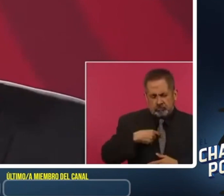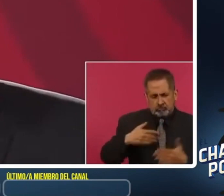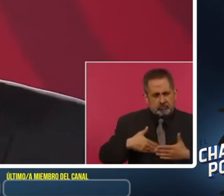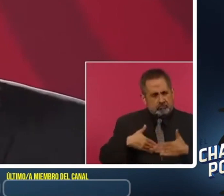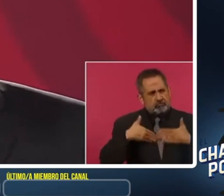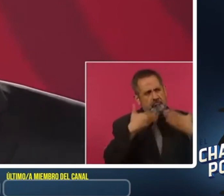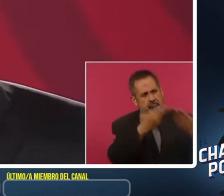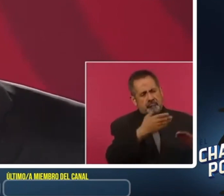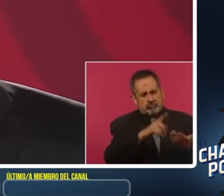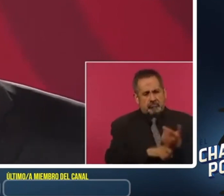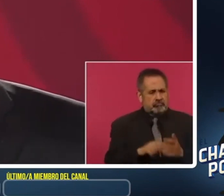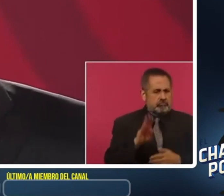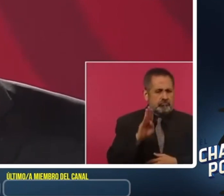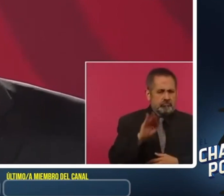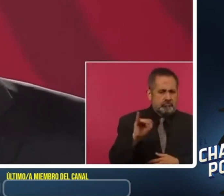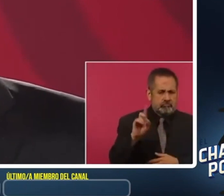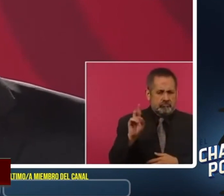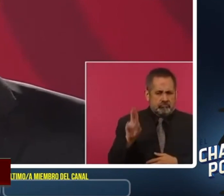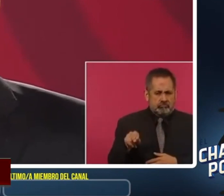el presidente